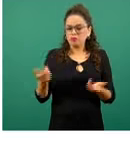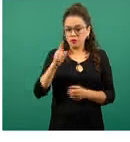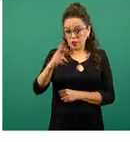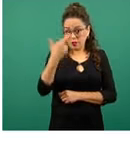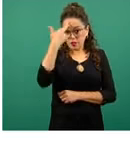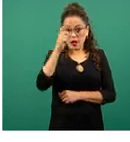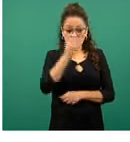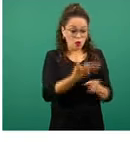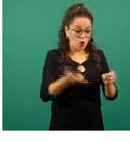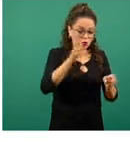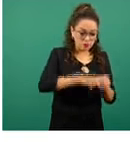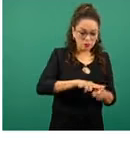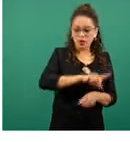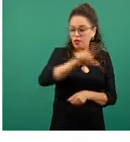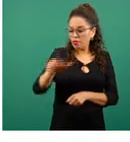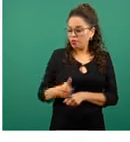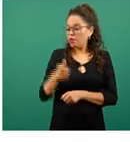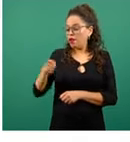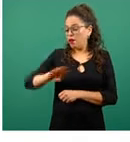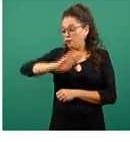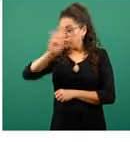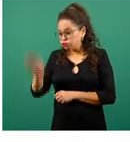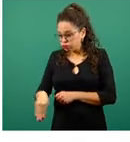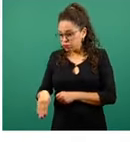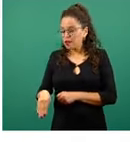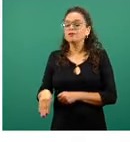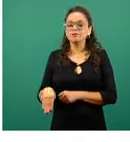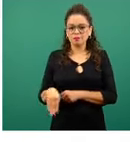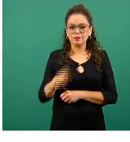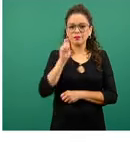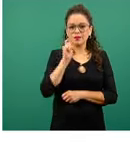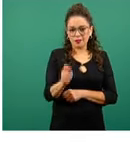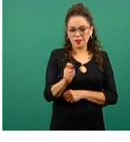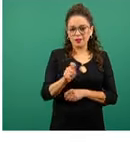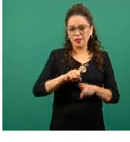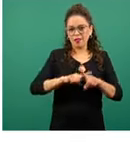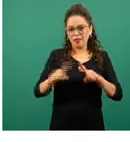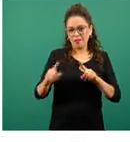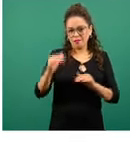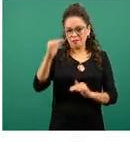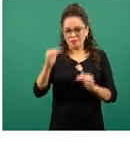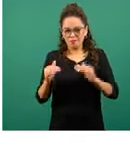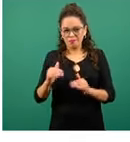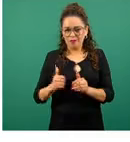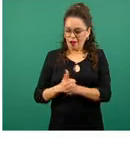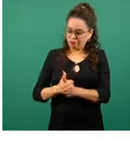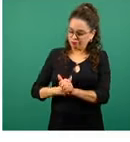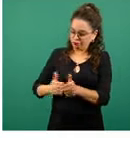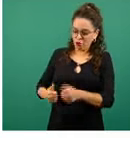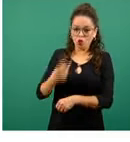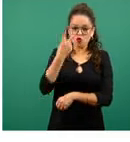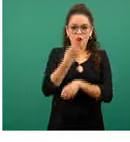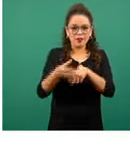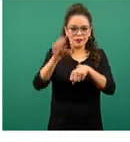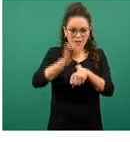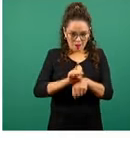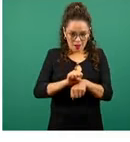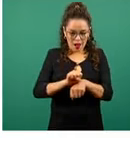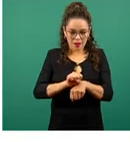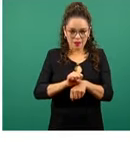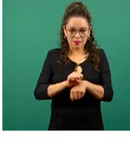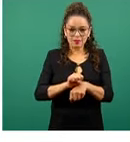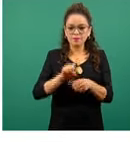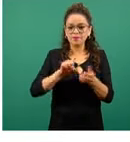y luego las defunciones tienen un desfase, las primeras decíamos alrededor de 2 semanas, las segundas, es decir, las defunciones al